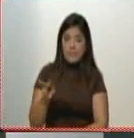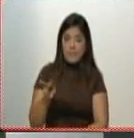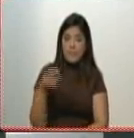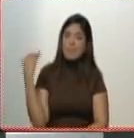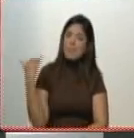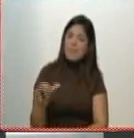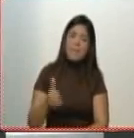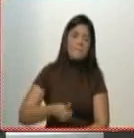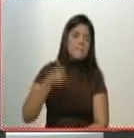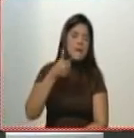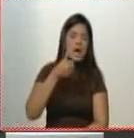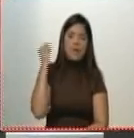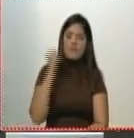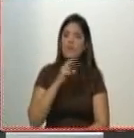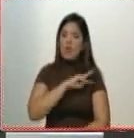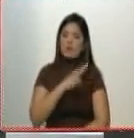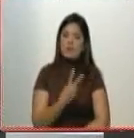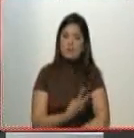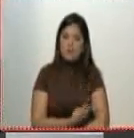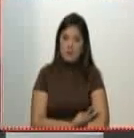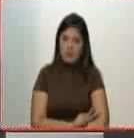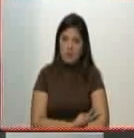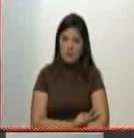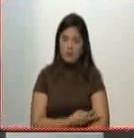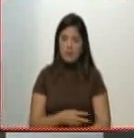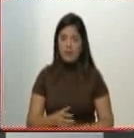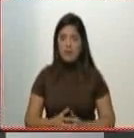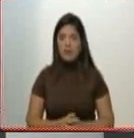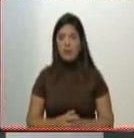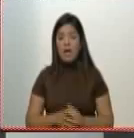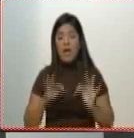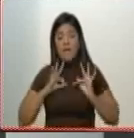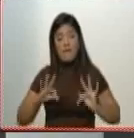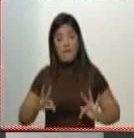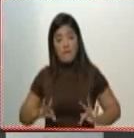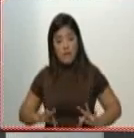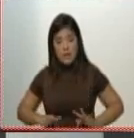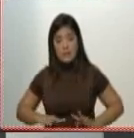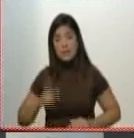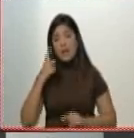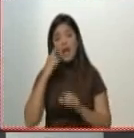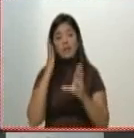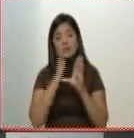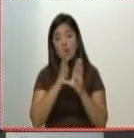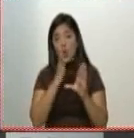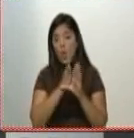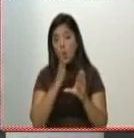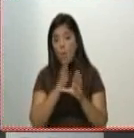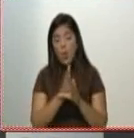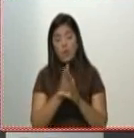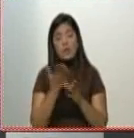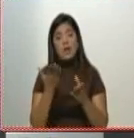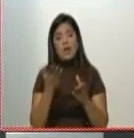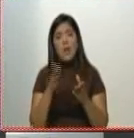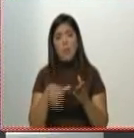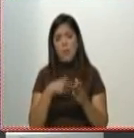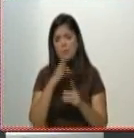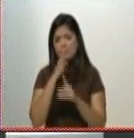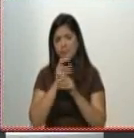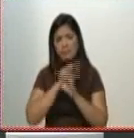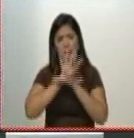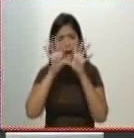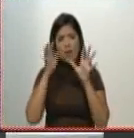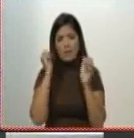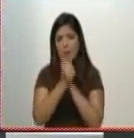tienen las mayores potencialidades físicas, psicológica, etcétera, etcétera, para dedicarse a